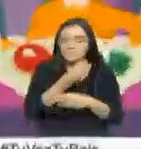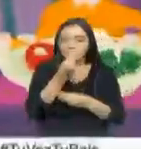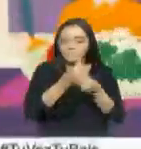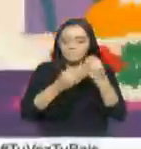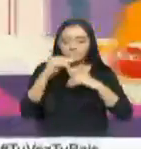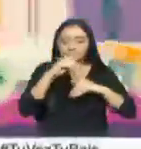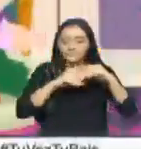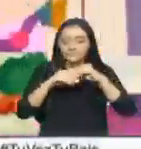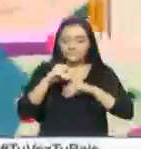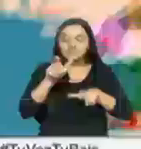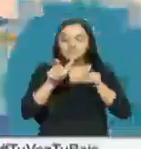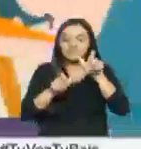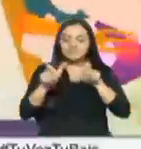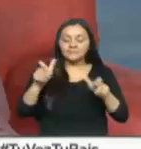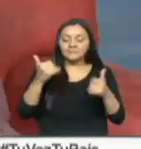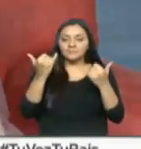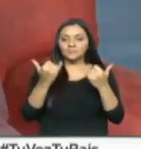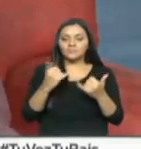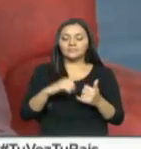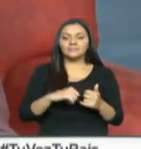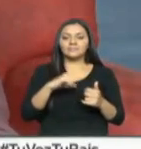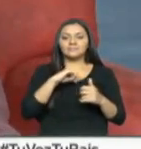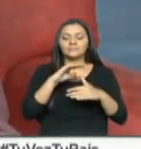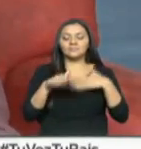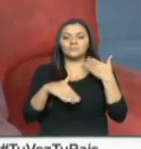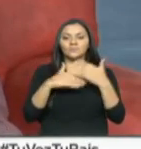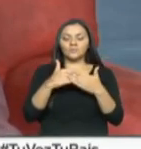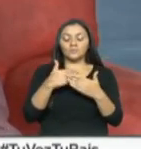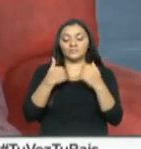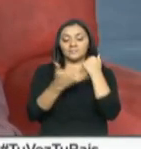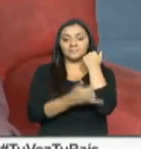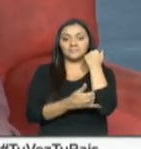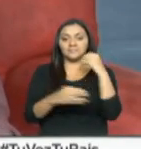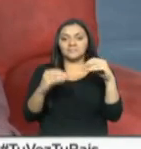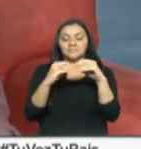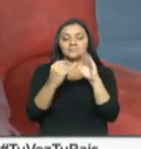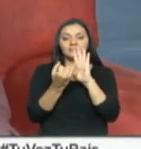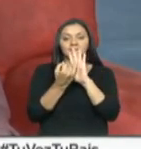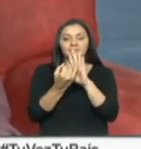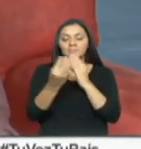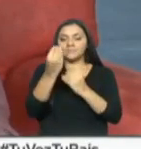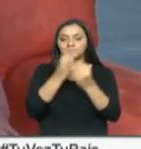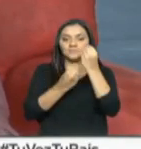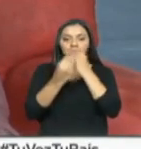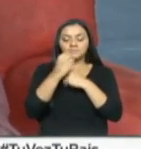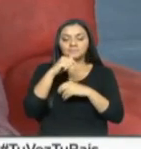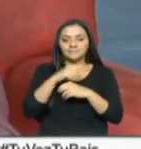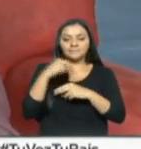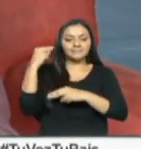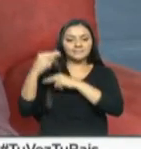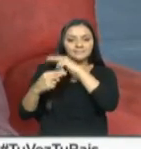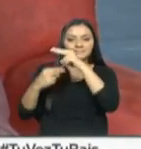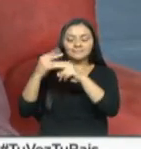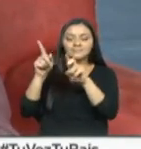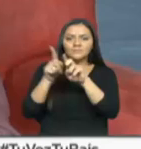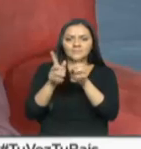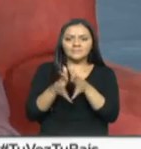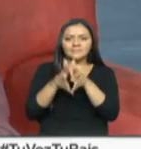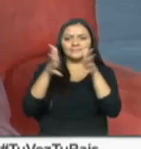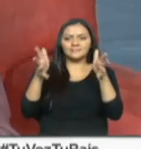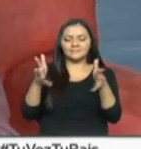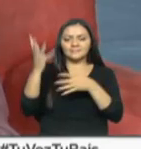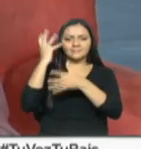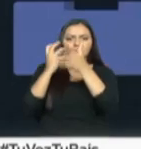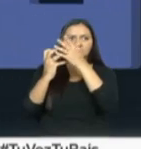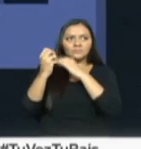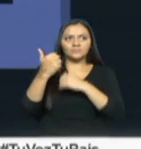las personas se sienten orgullosas de su país, de nuestra identidad alimentaria, de un legado tan grande que